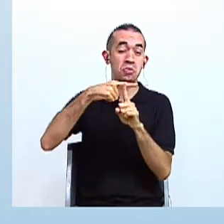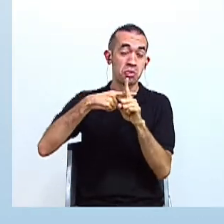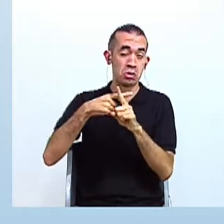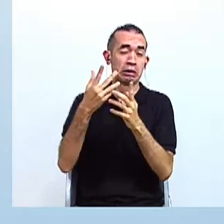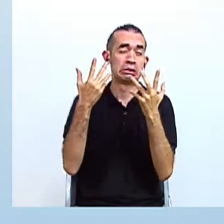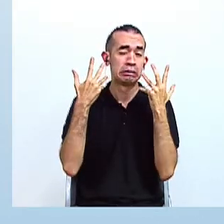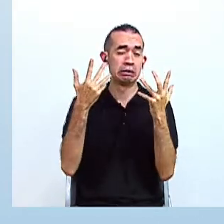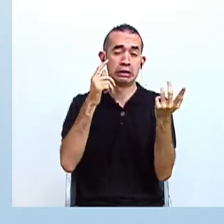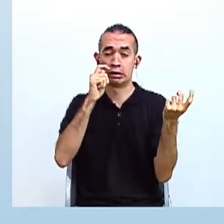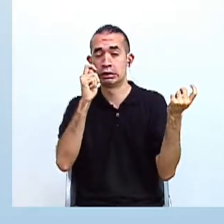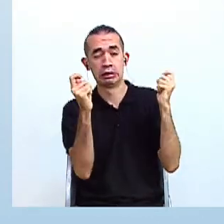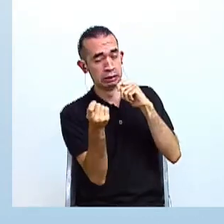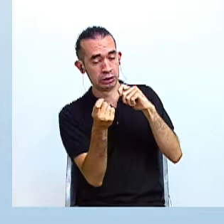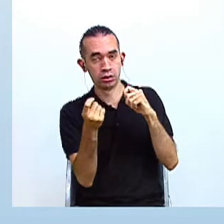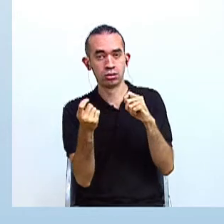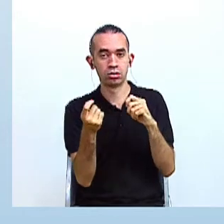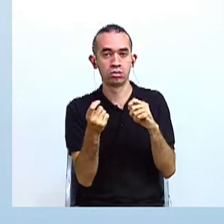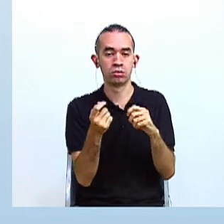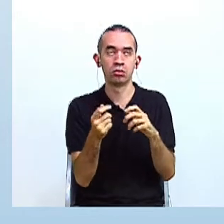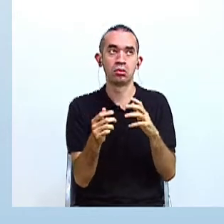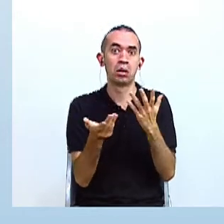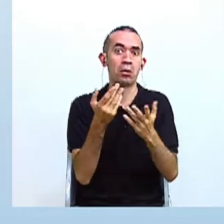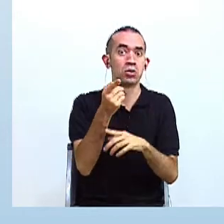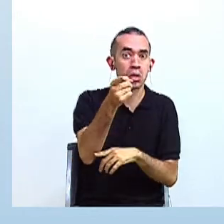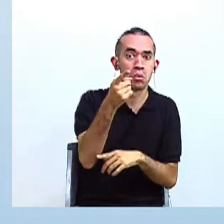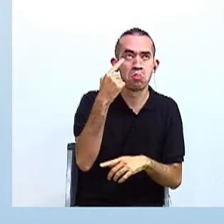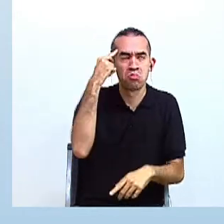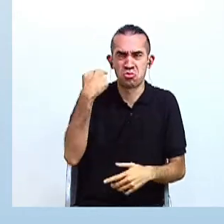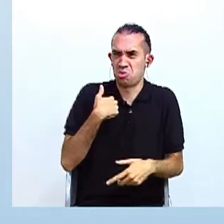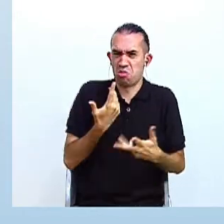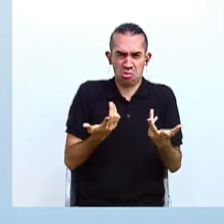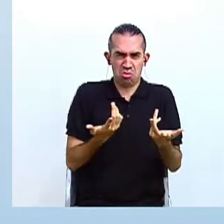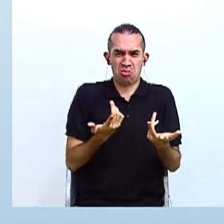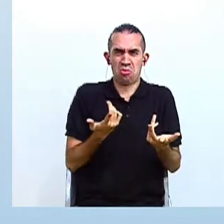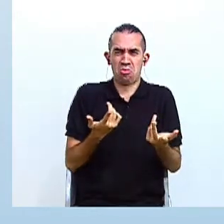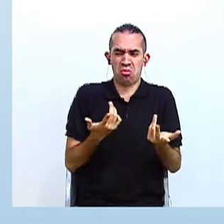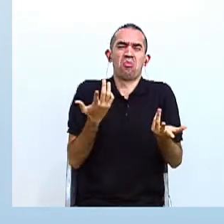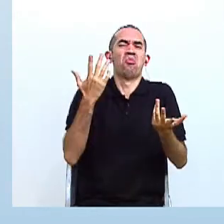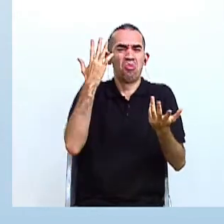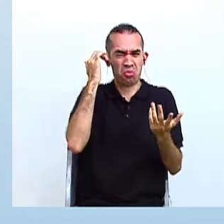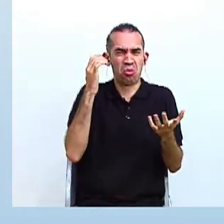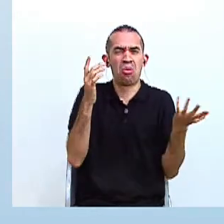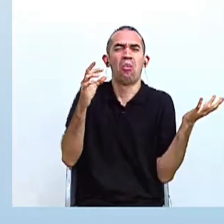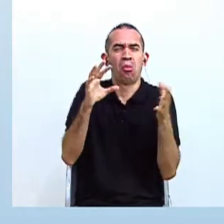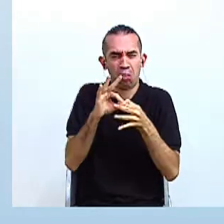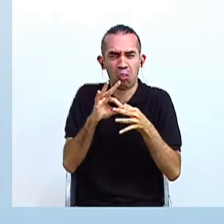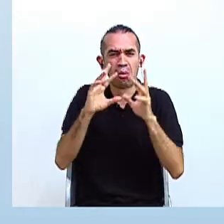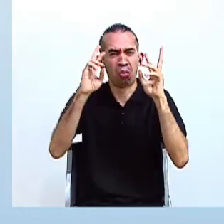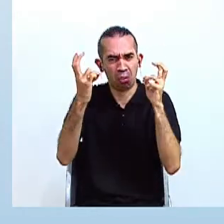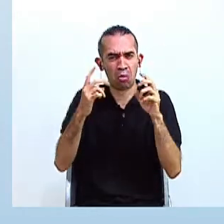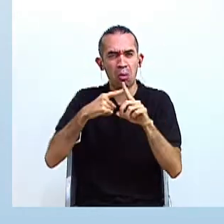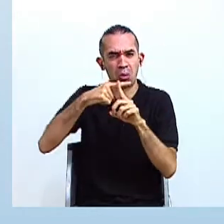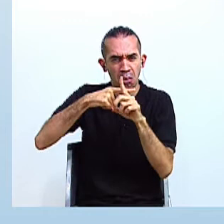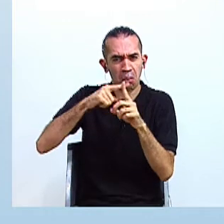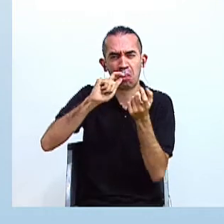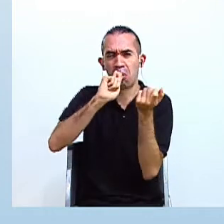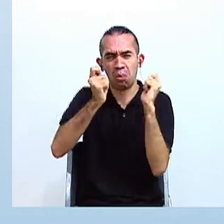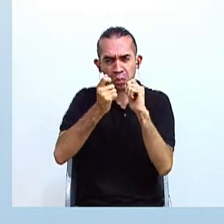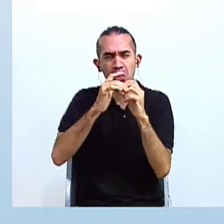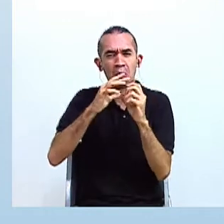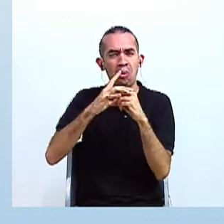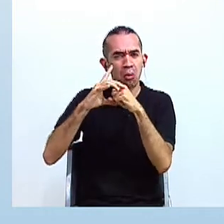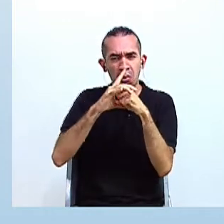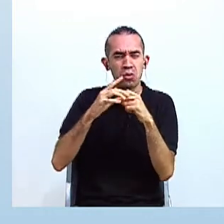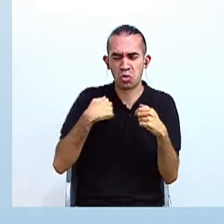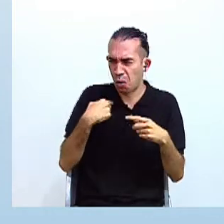pronto nos preguntamos, ¿y yo qué tengo que ver con el cambio climático? ¿Qué puedo yo hacer para cambiar las temperaturas de nuestro